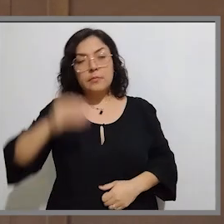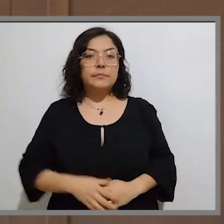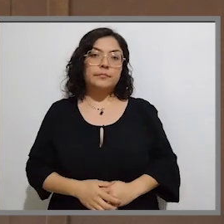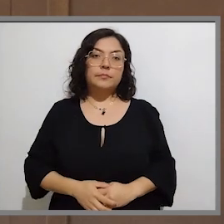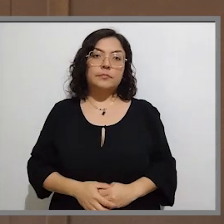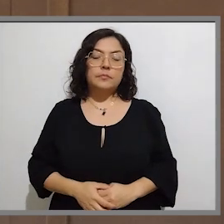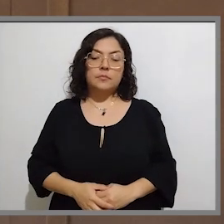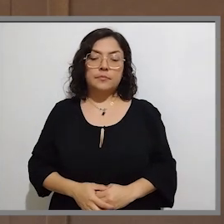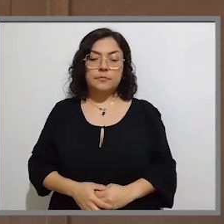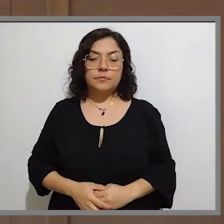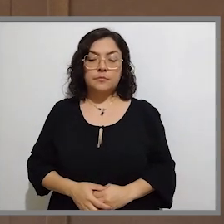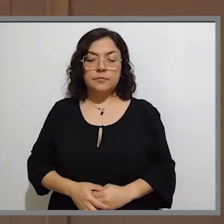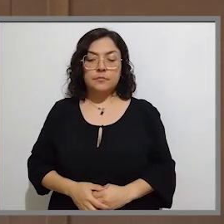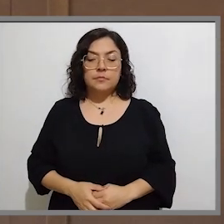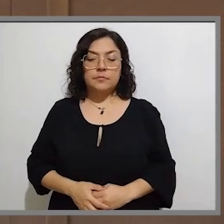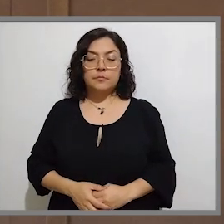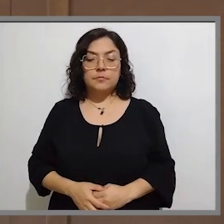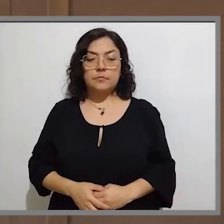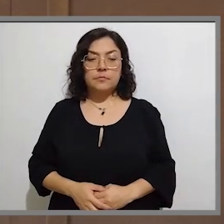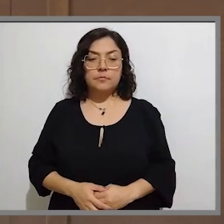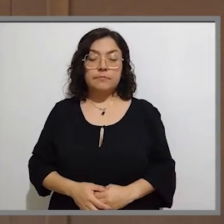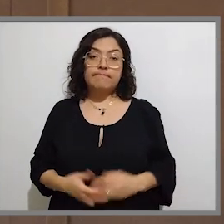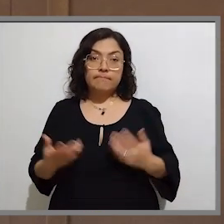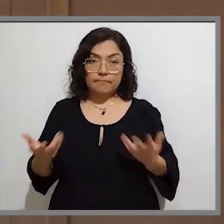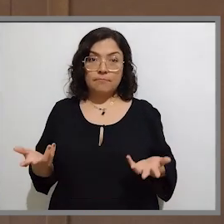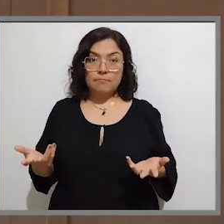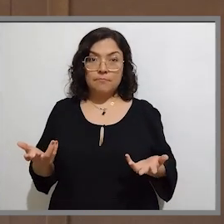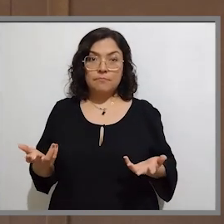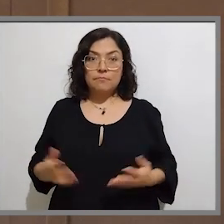Es importante señalar que esta